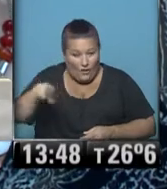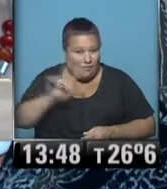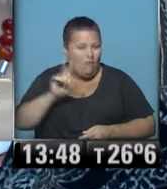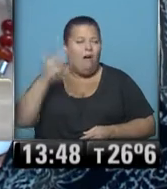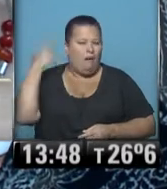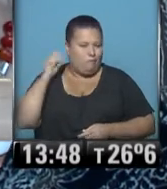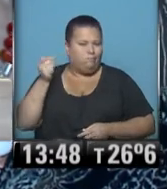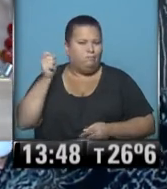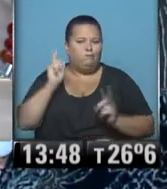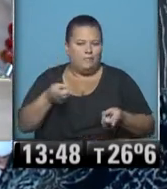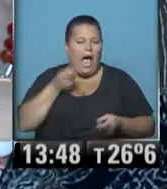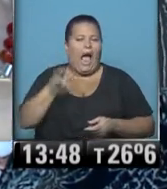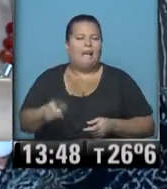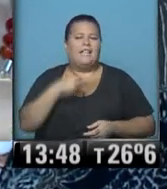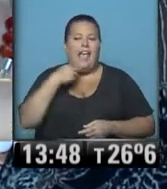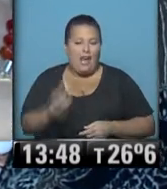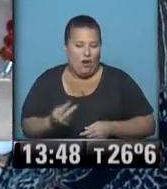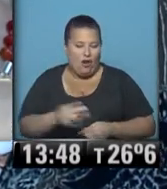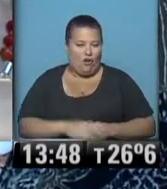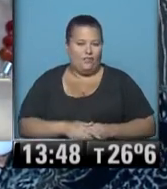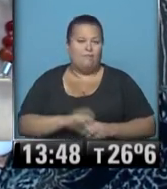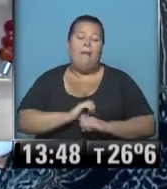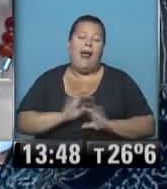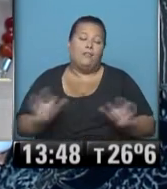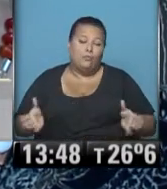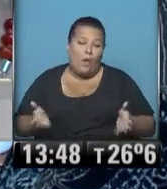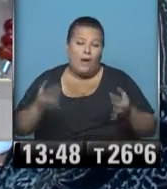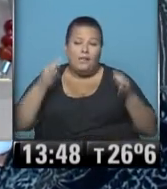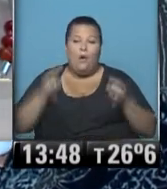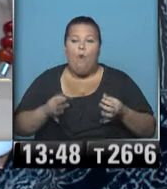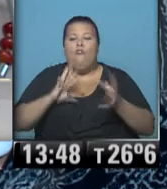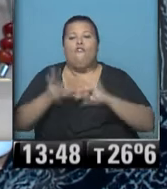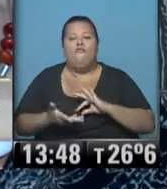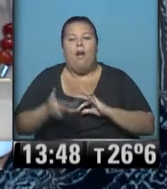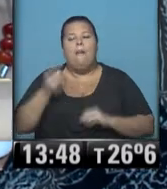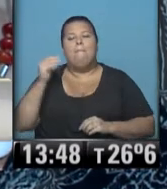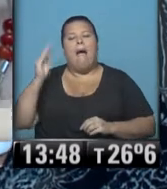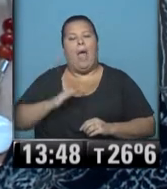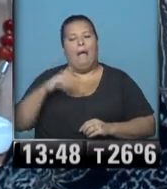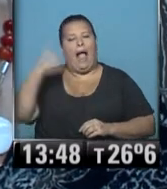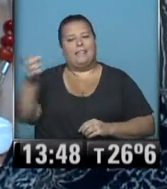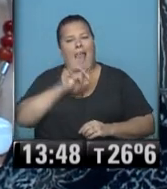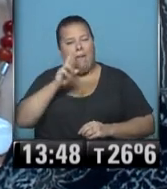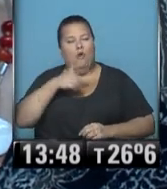que recurre a asesinar a sus hijos, desgraciadamente, como manera de crearle a la mujer